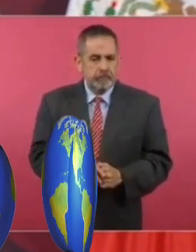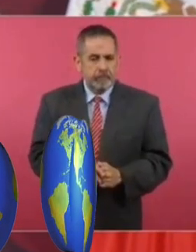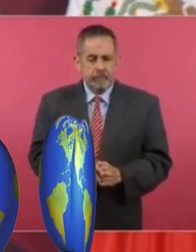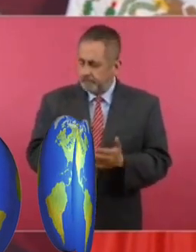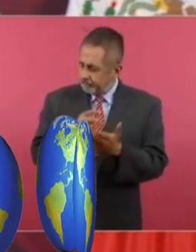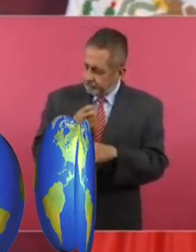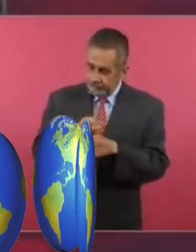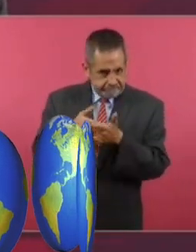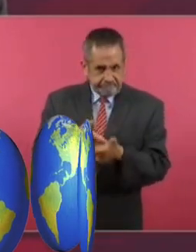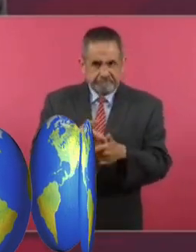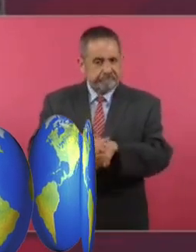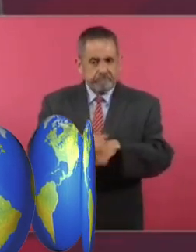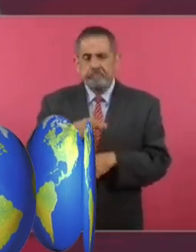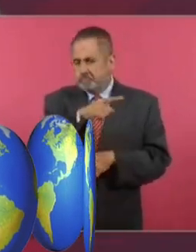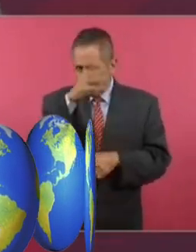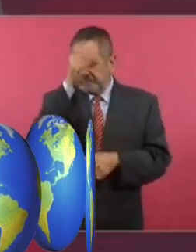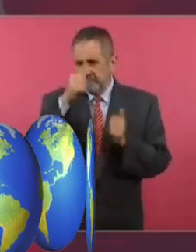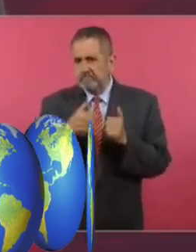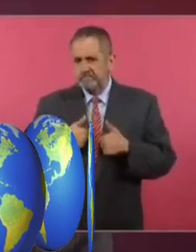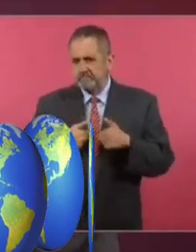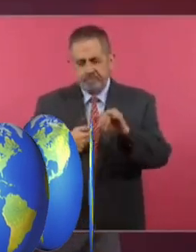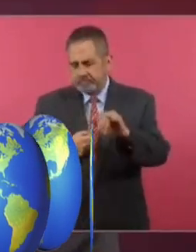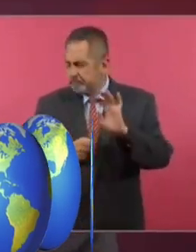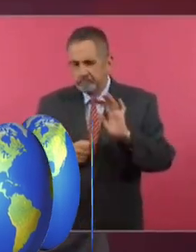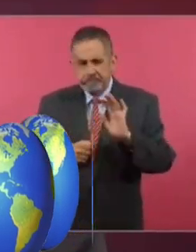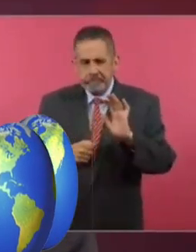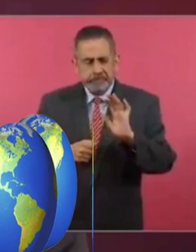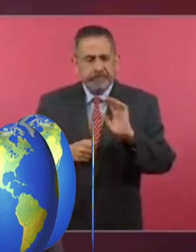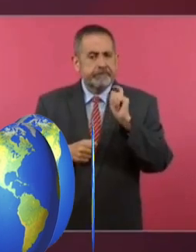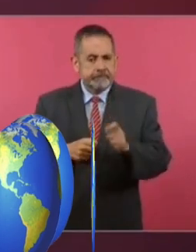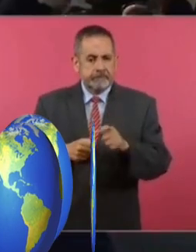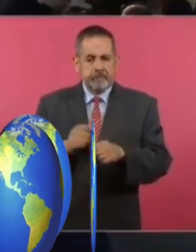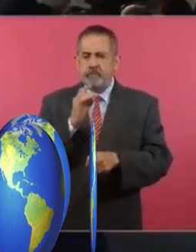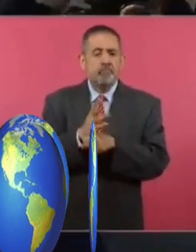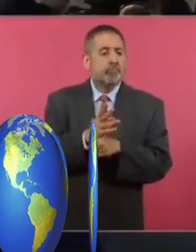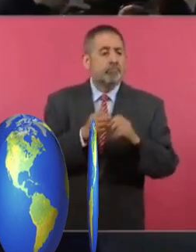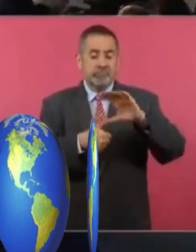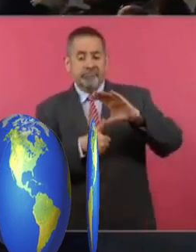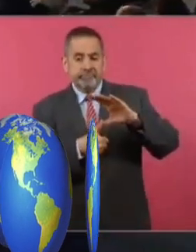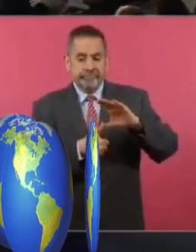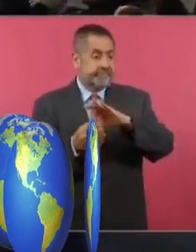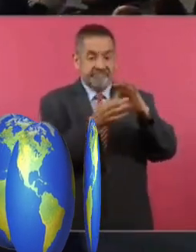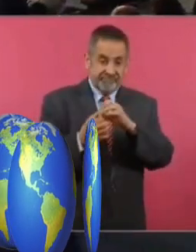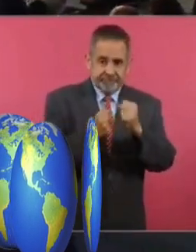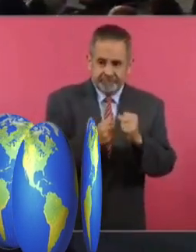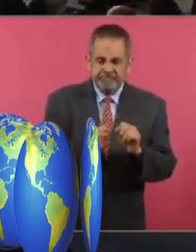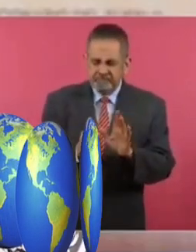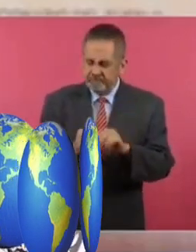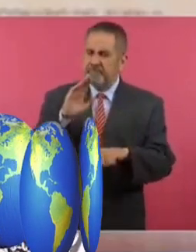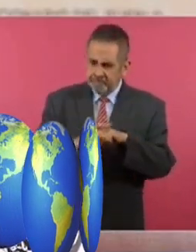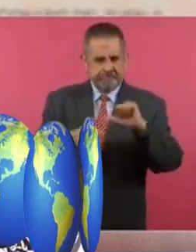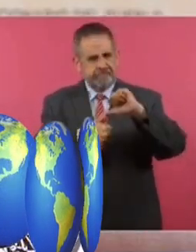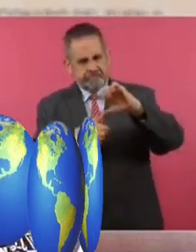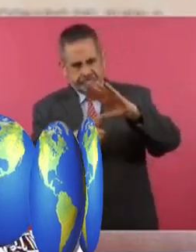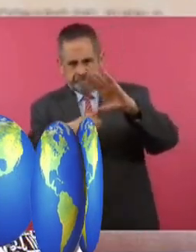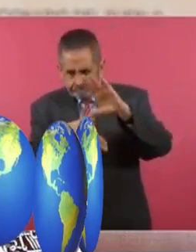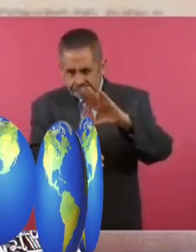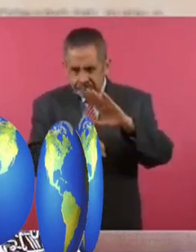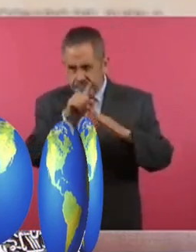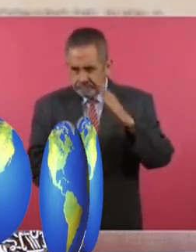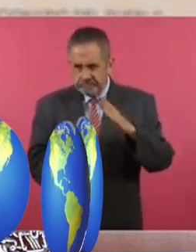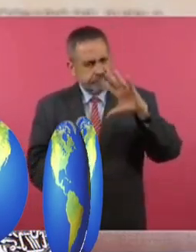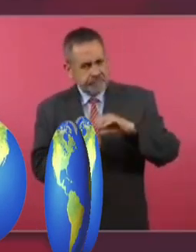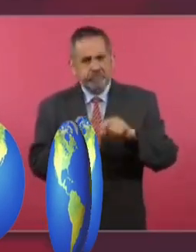a asistir. Él coincide de que no solo es el fortalecimiento de América del Norte, él